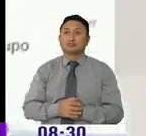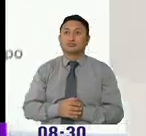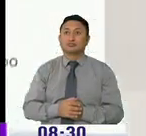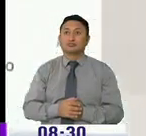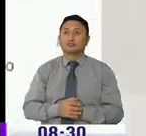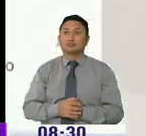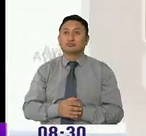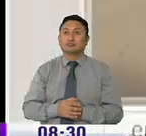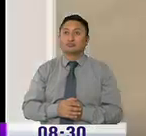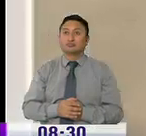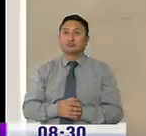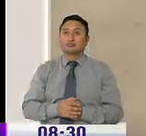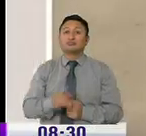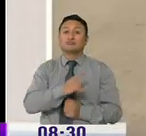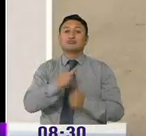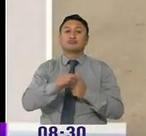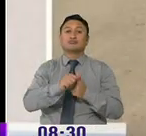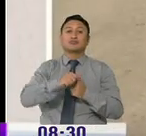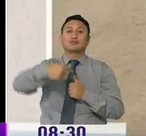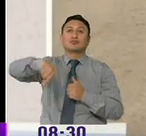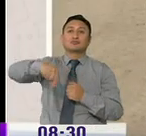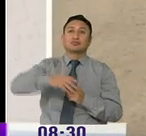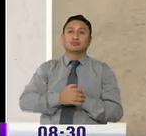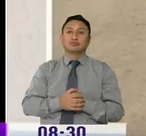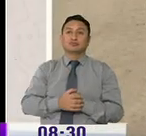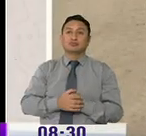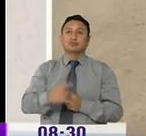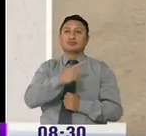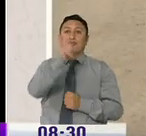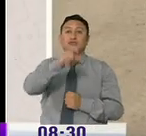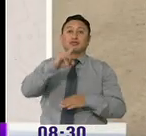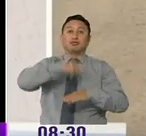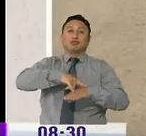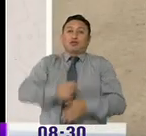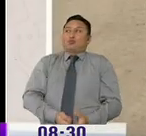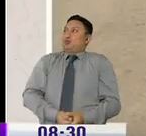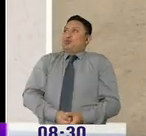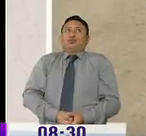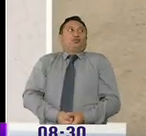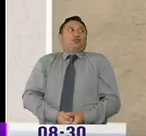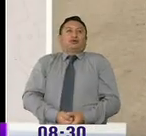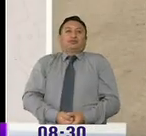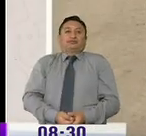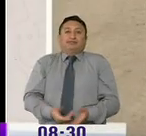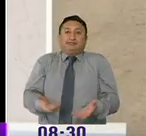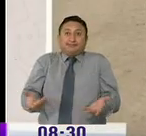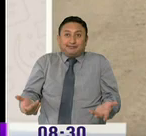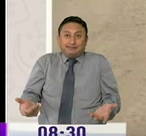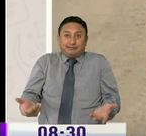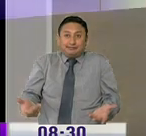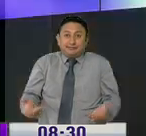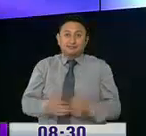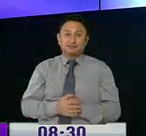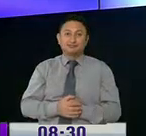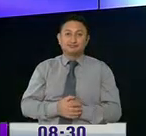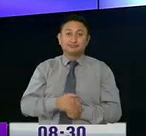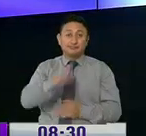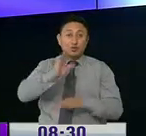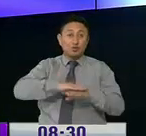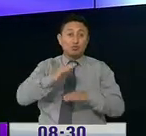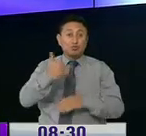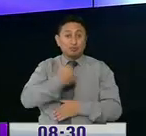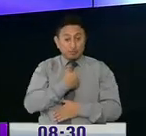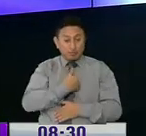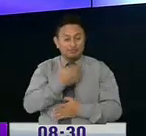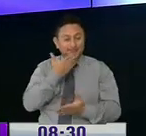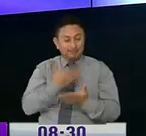ecuatoriano, termina de Quito. Pero hasta un cochino ahí, por Dios. Oh, es que hacen lo que les da la gana. Qué terribles somos realmente.